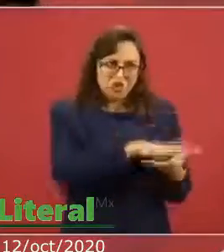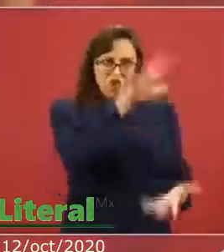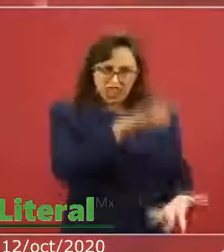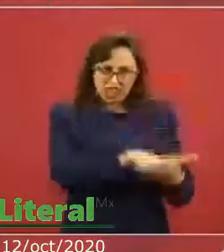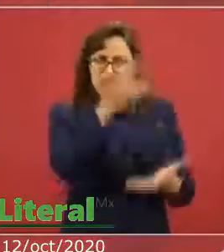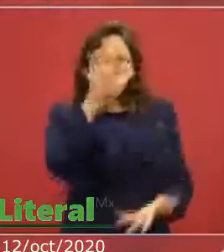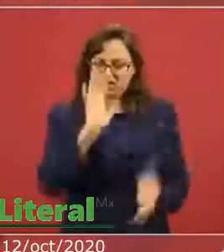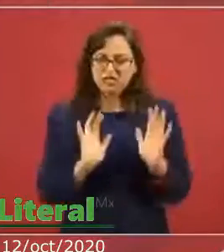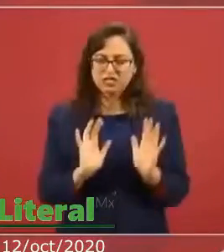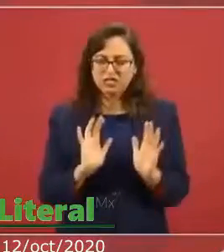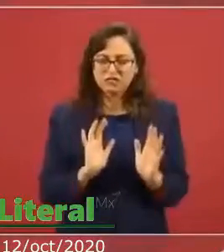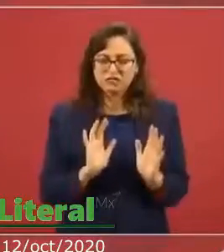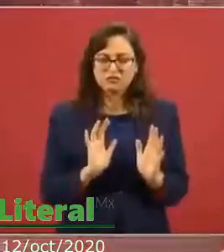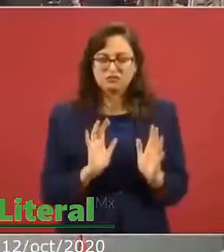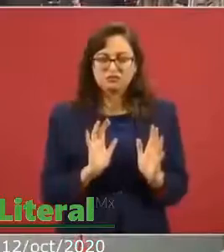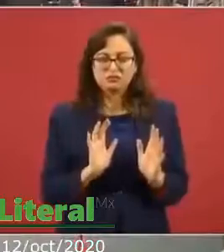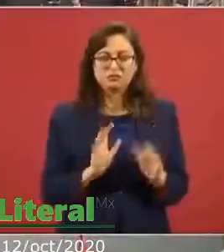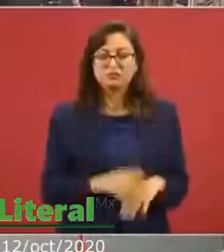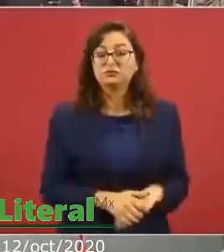hicieron como